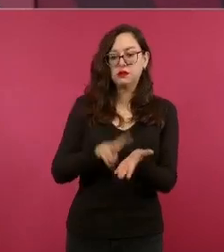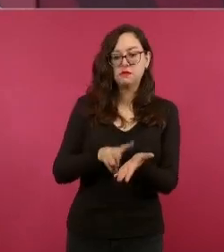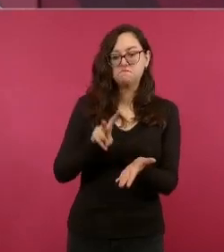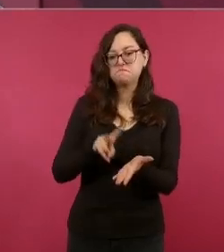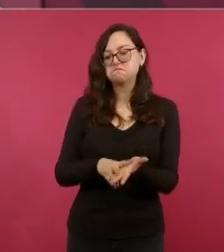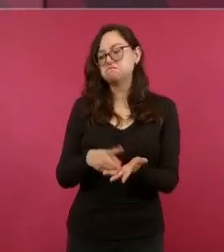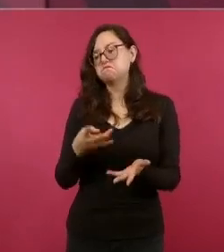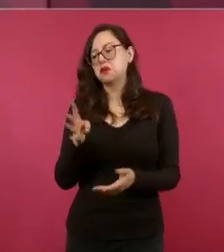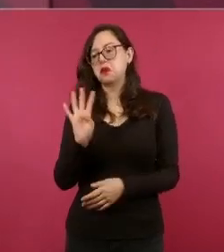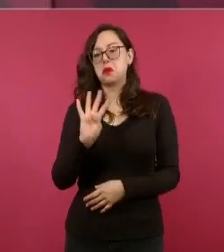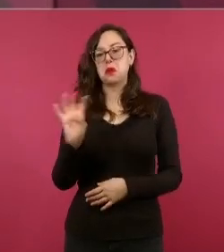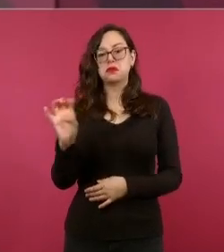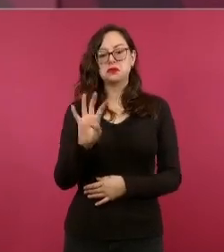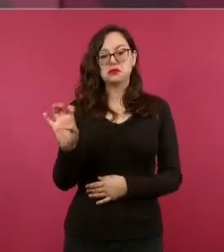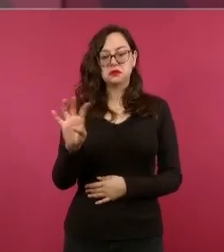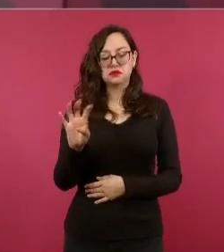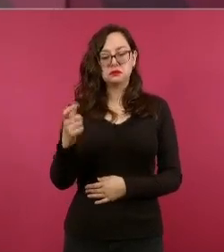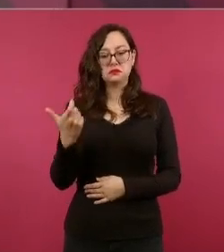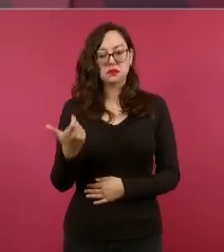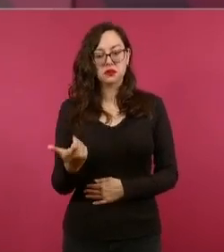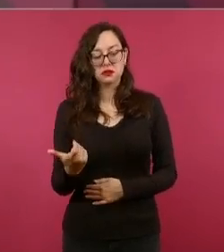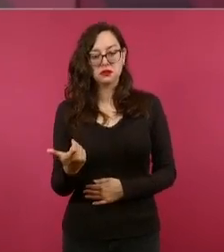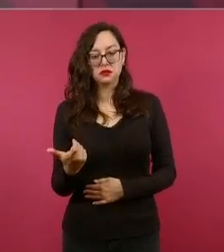en 400 pesos,